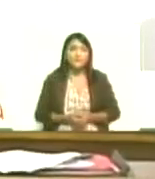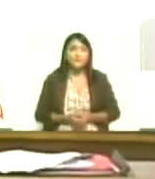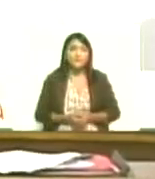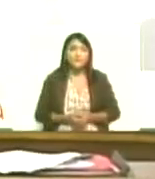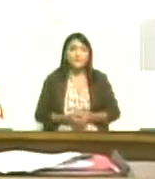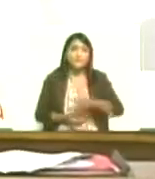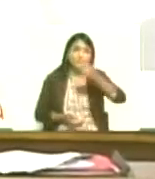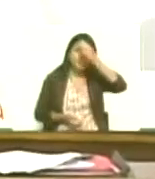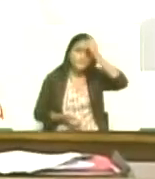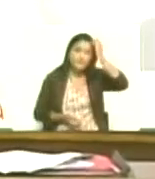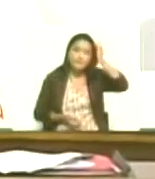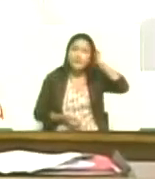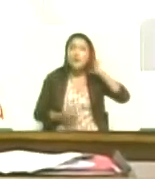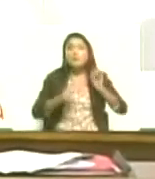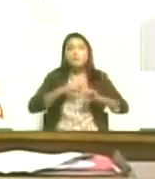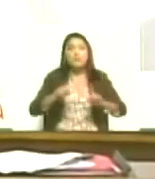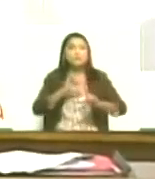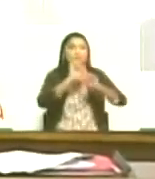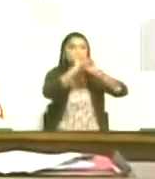absolutamente derrotado.